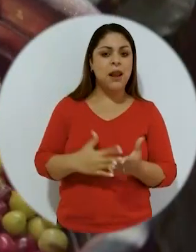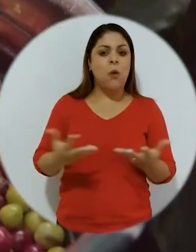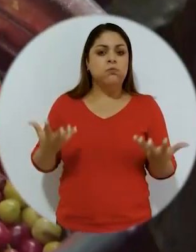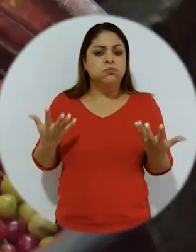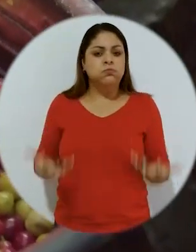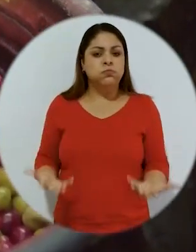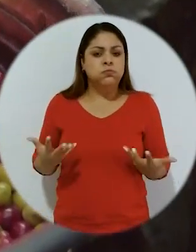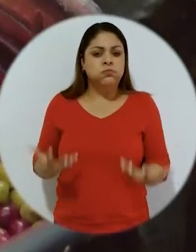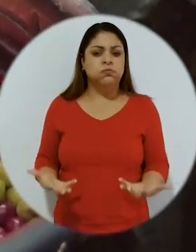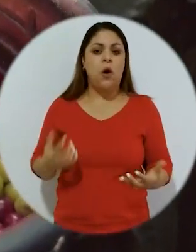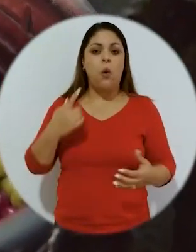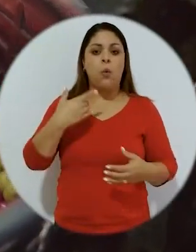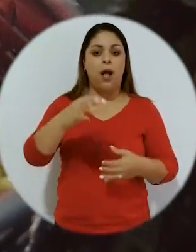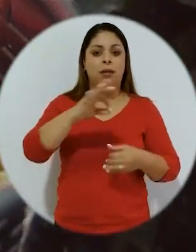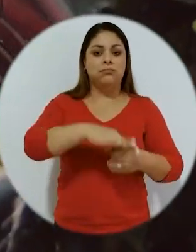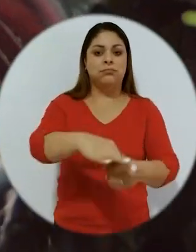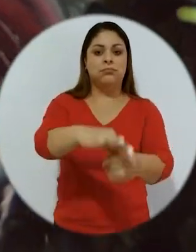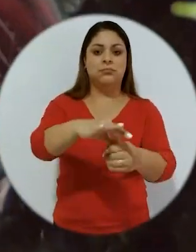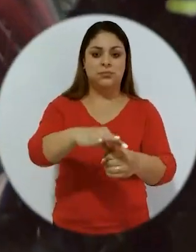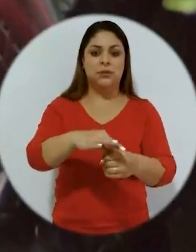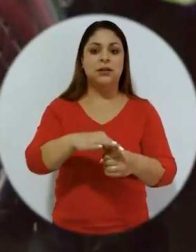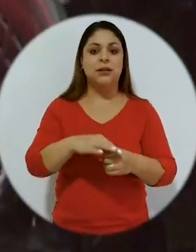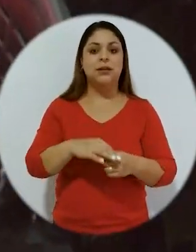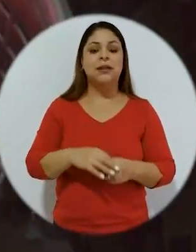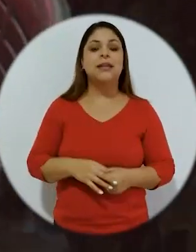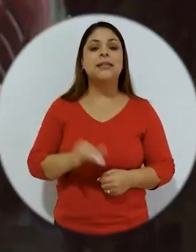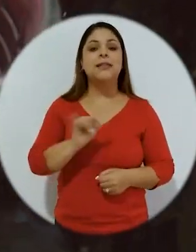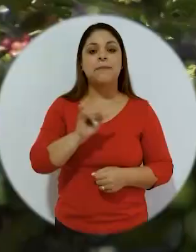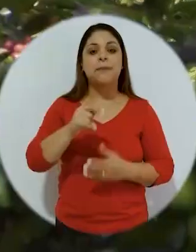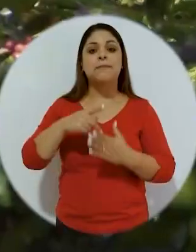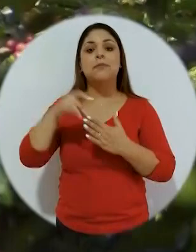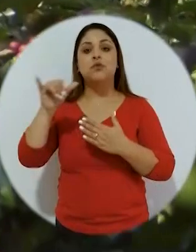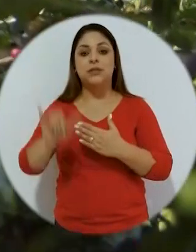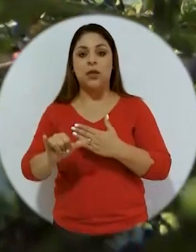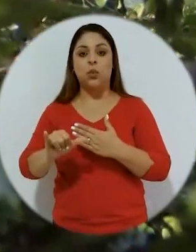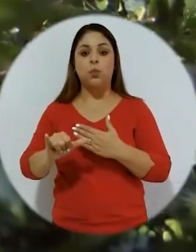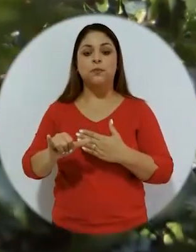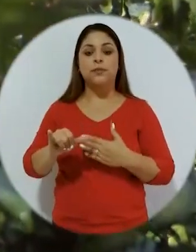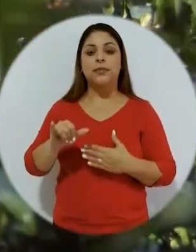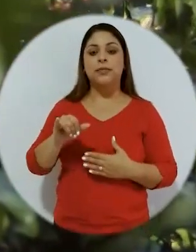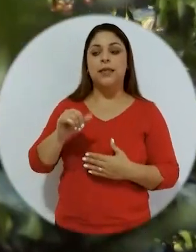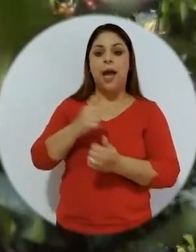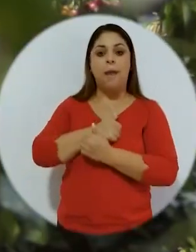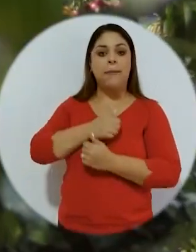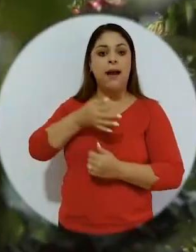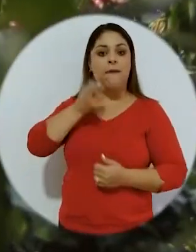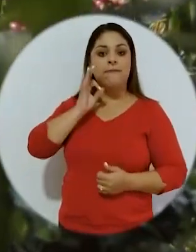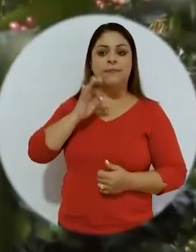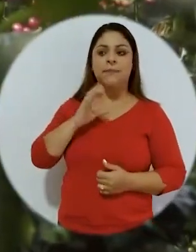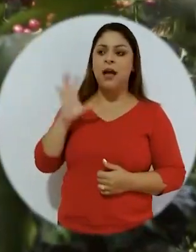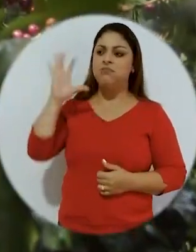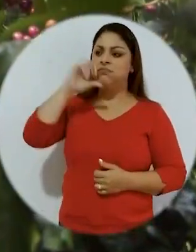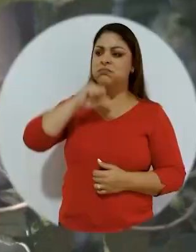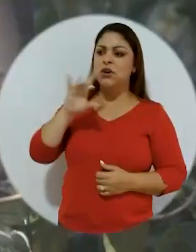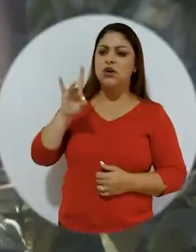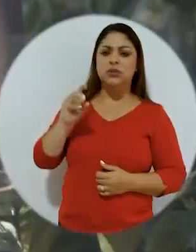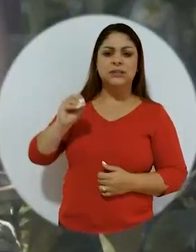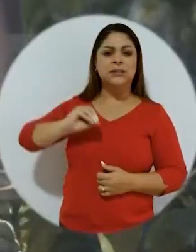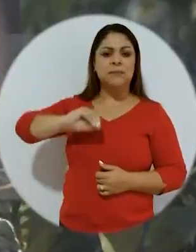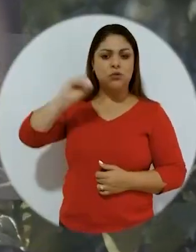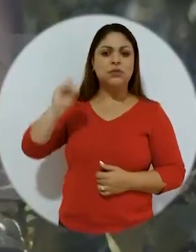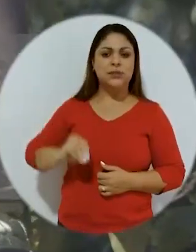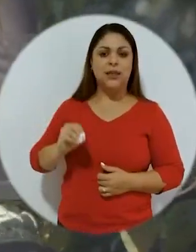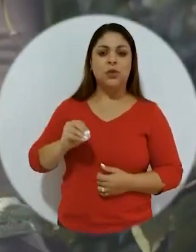nosotros generamos. Aparte de eso, en el proyecto Nama Café, nosotros determinamos que el 80% de